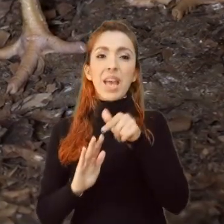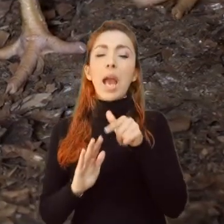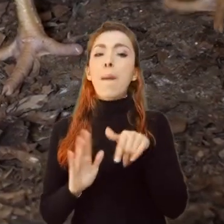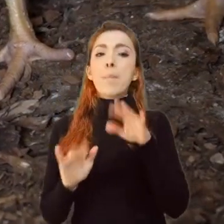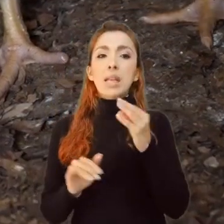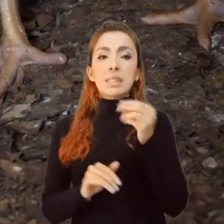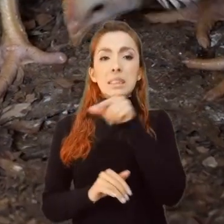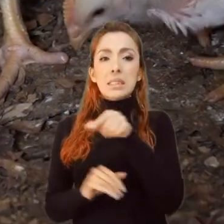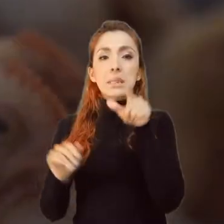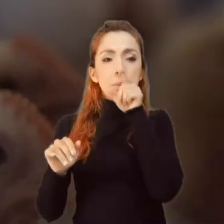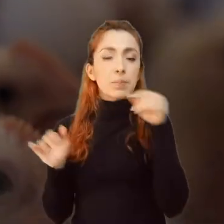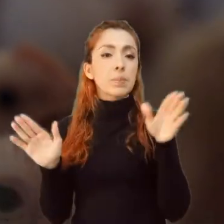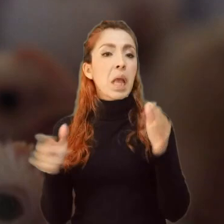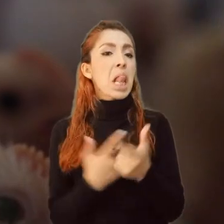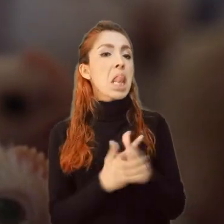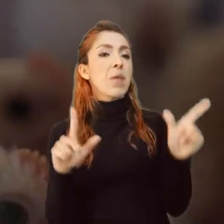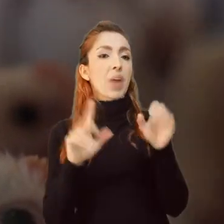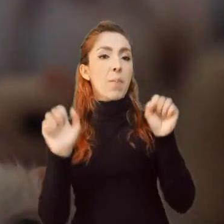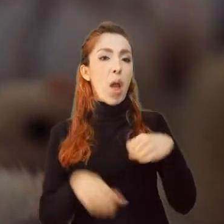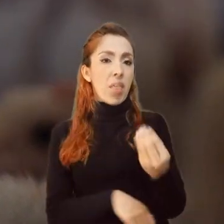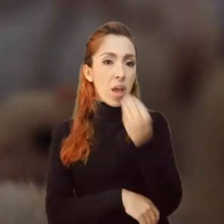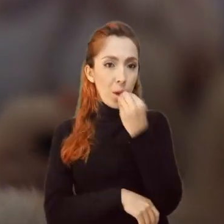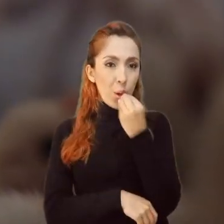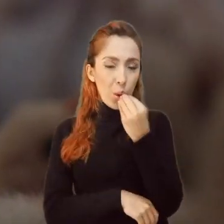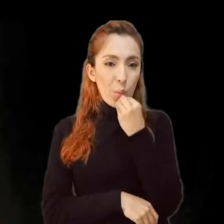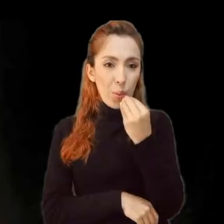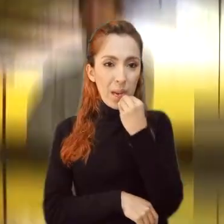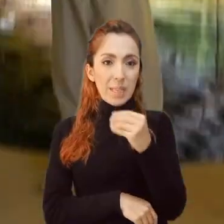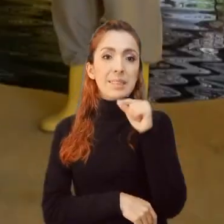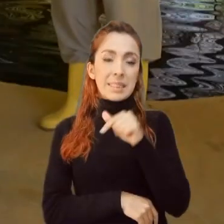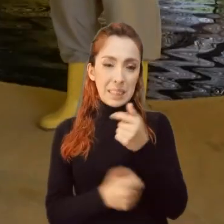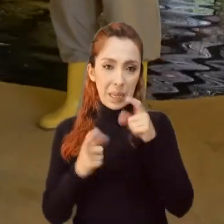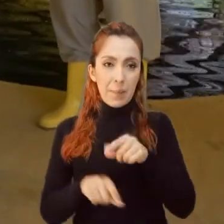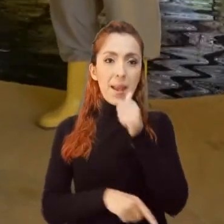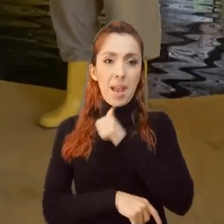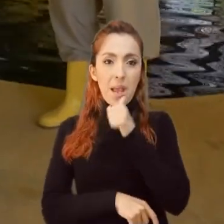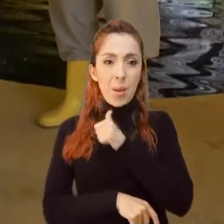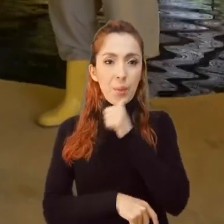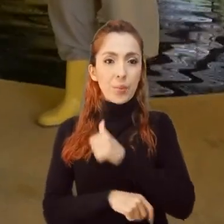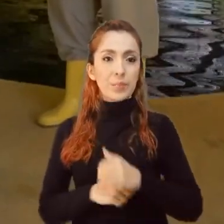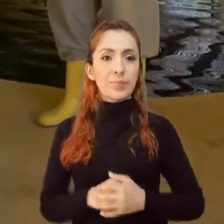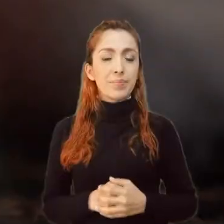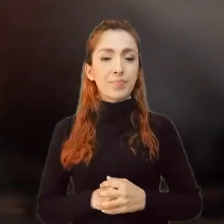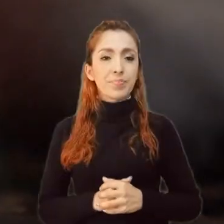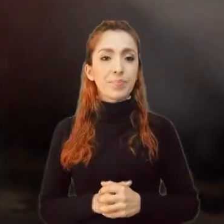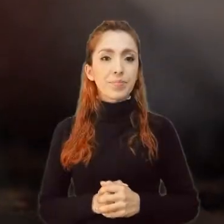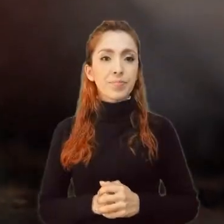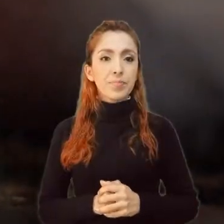aves tengan acceso libre a todo lo que es su alimento, ¿sí? Y a todo lo que es su agua.